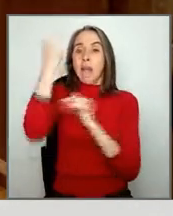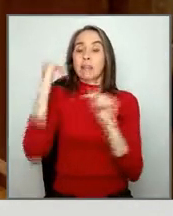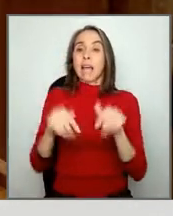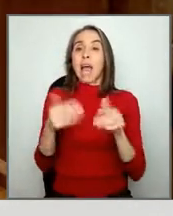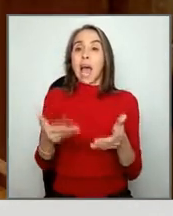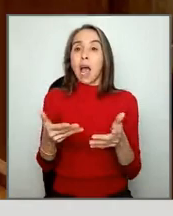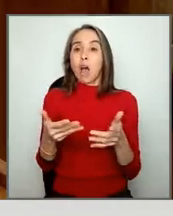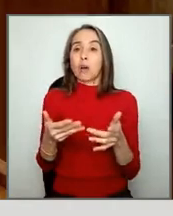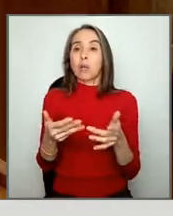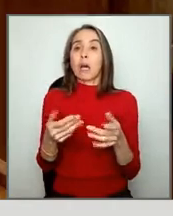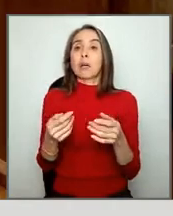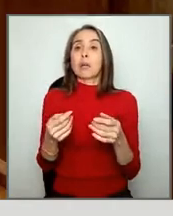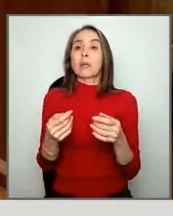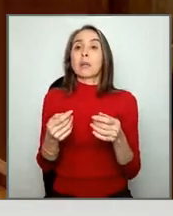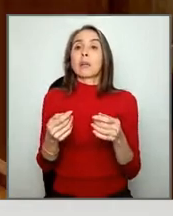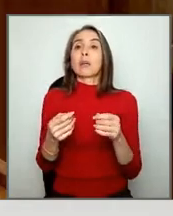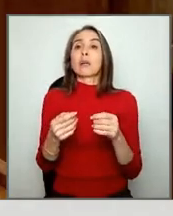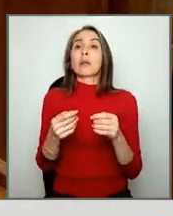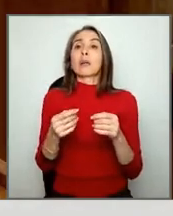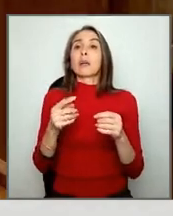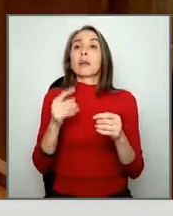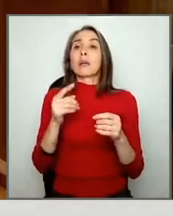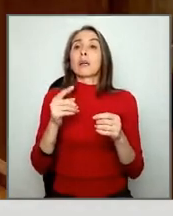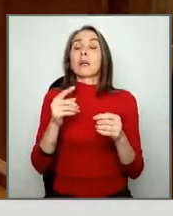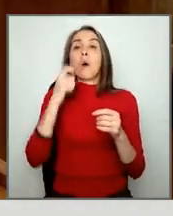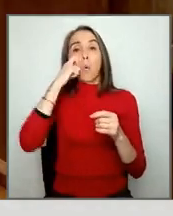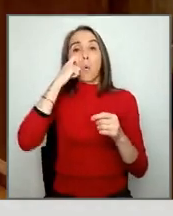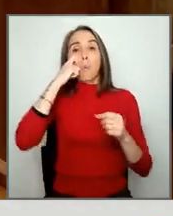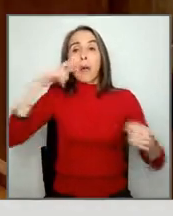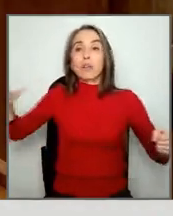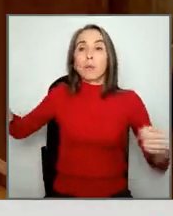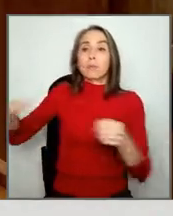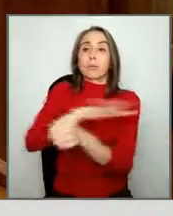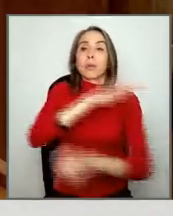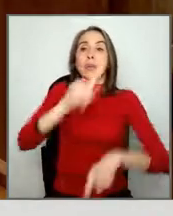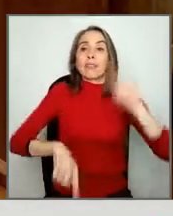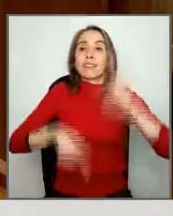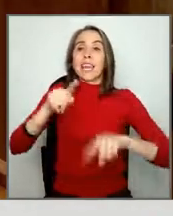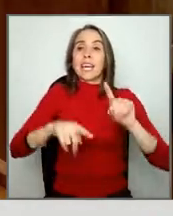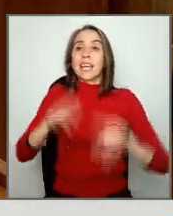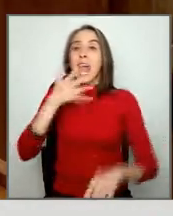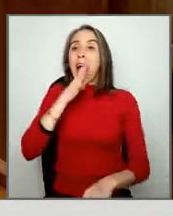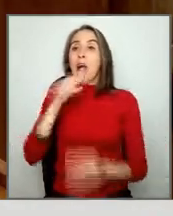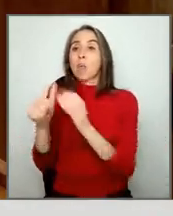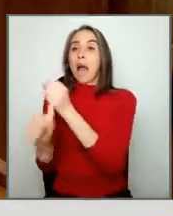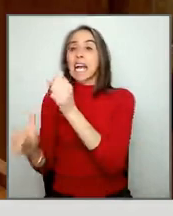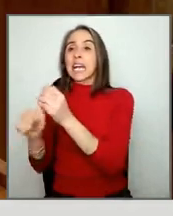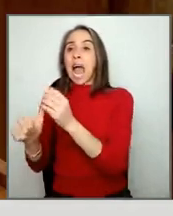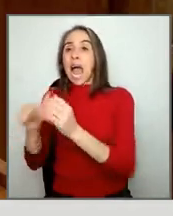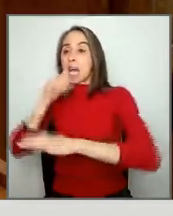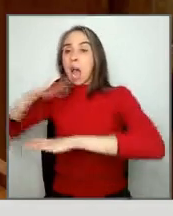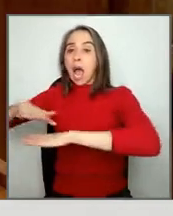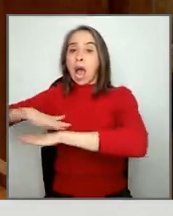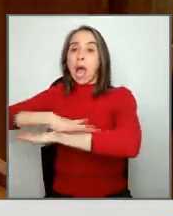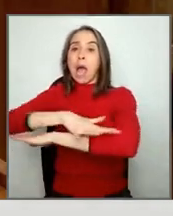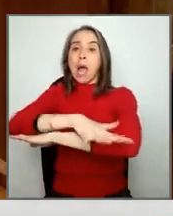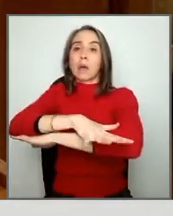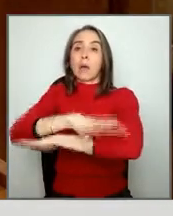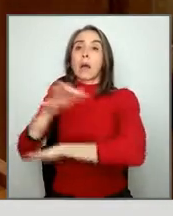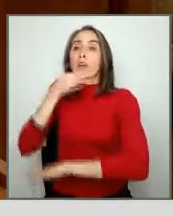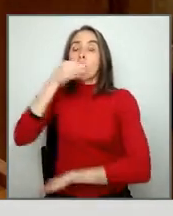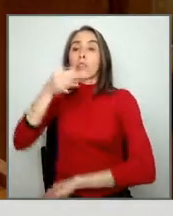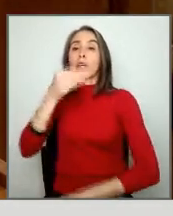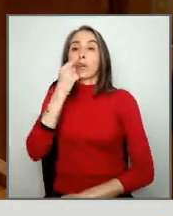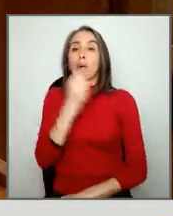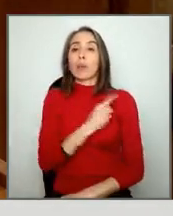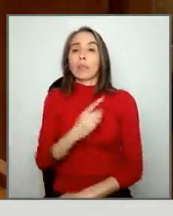el grado de depredación que ha hecho el género humano que estamos regando con aguas con caca como el diputado de arica la